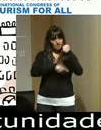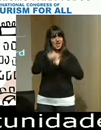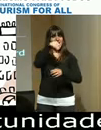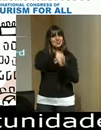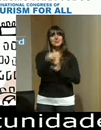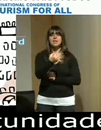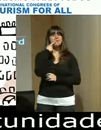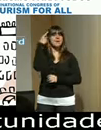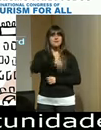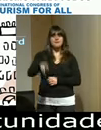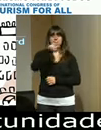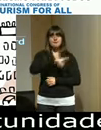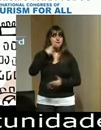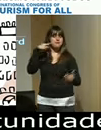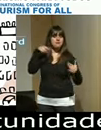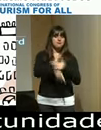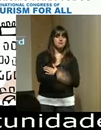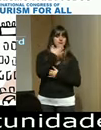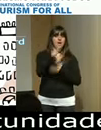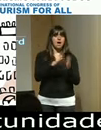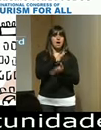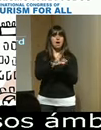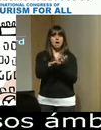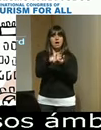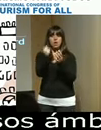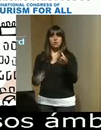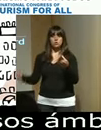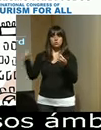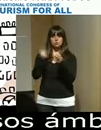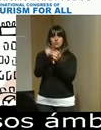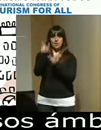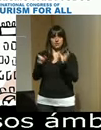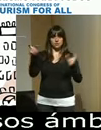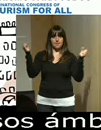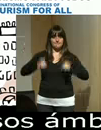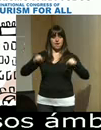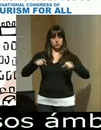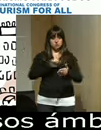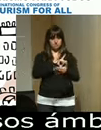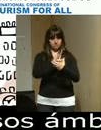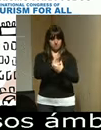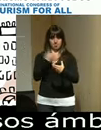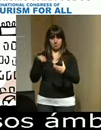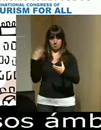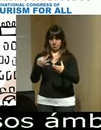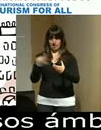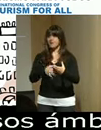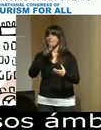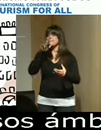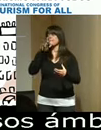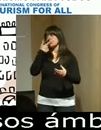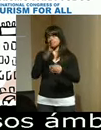especial hincapié a la hora de hablar de la inclusión del colectivo de personas mayores, ya que, por un lado, en España